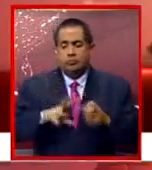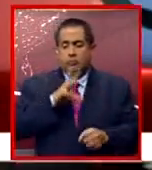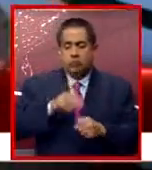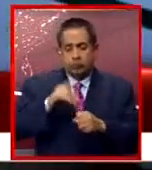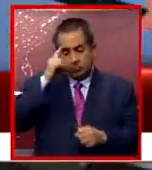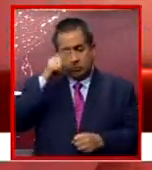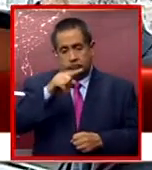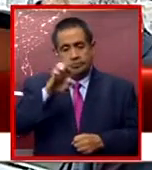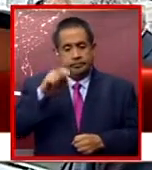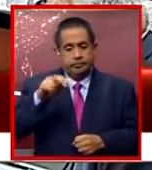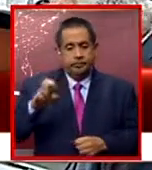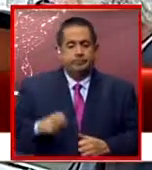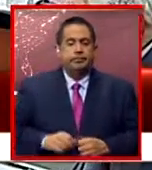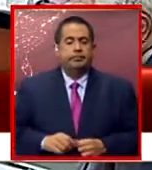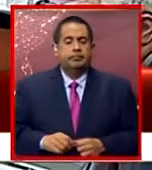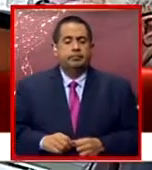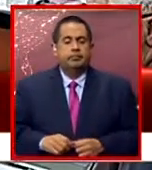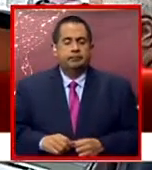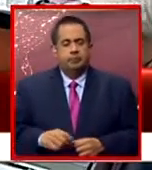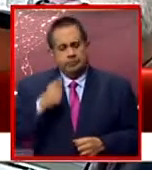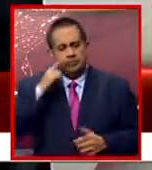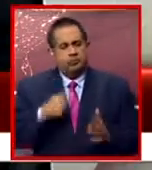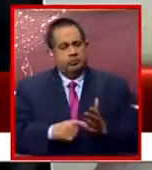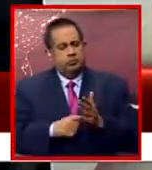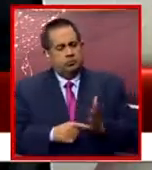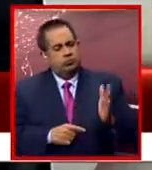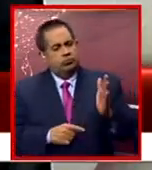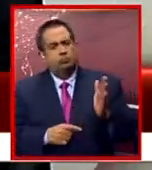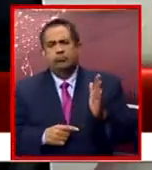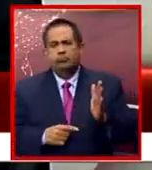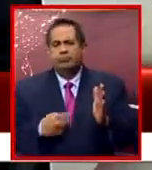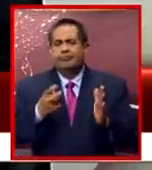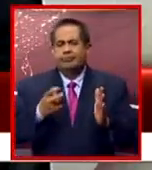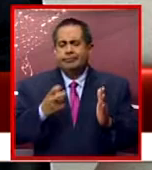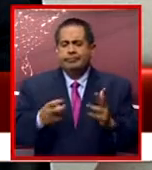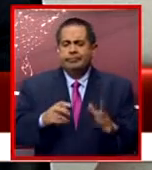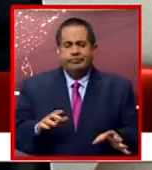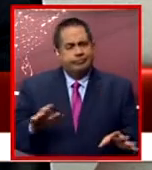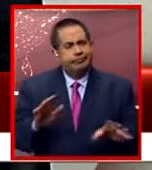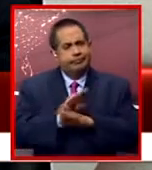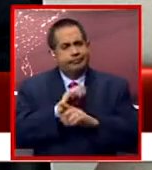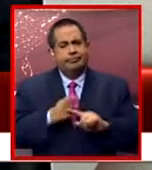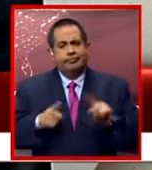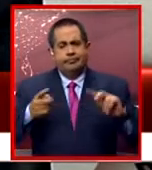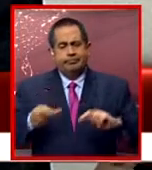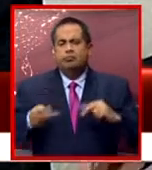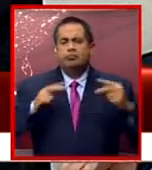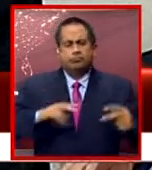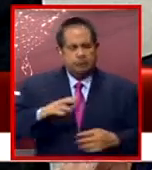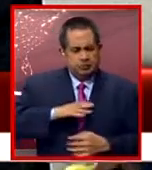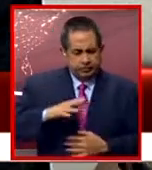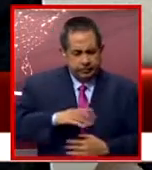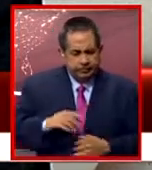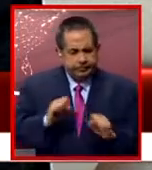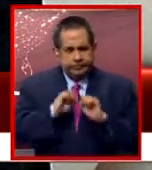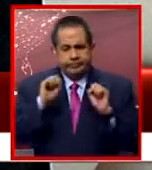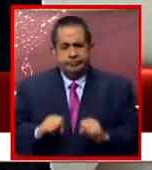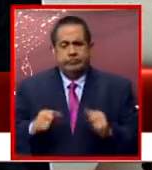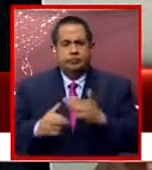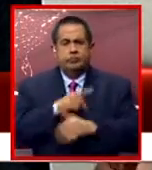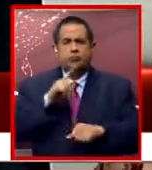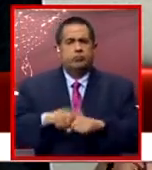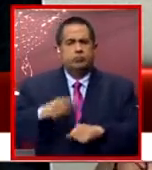normales. Está pequeña, pero muestra de los cambios notorios que ha habido en el sistema educativo